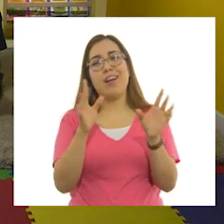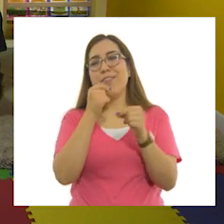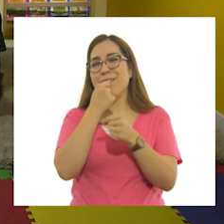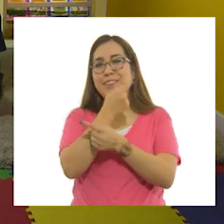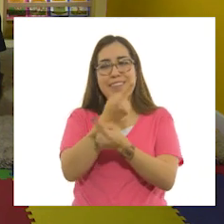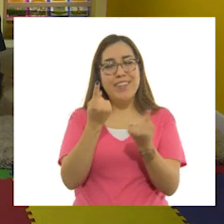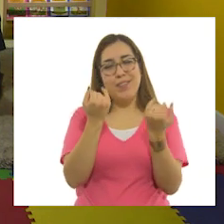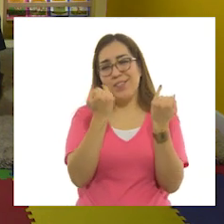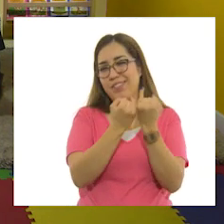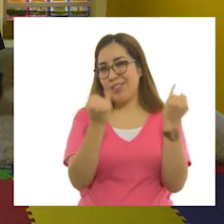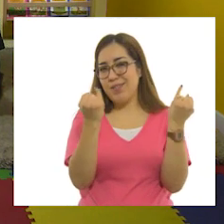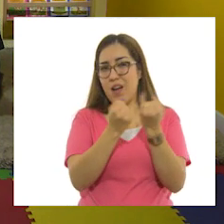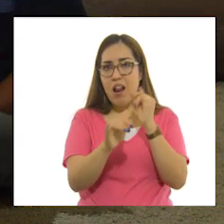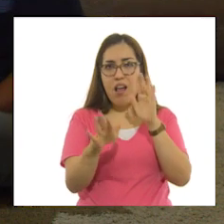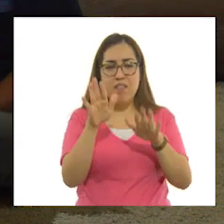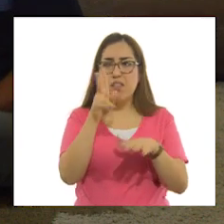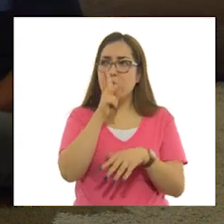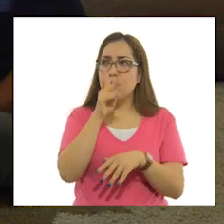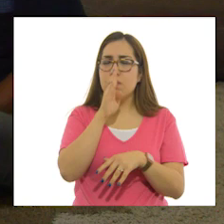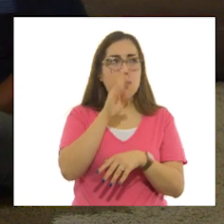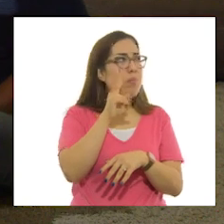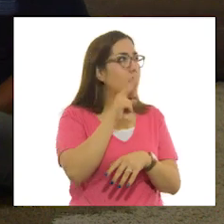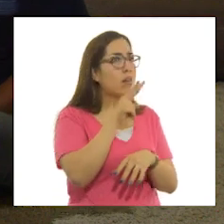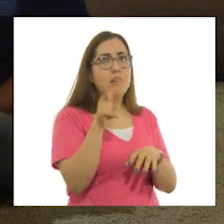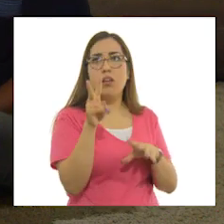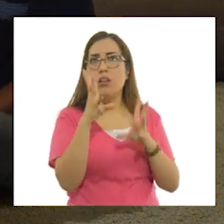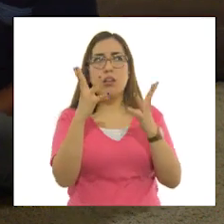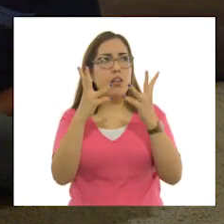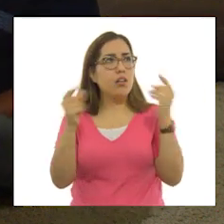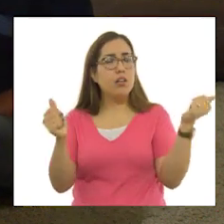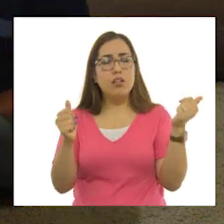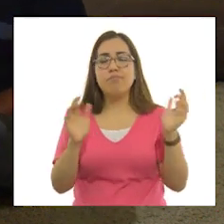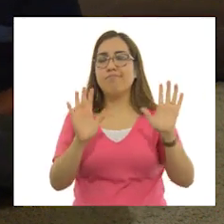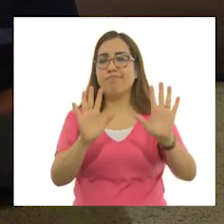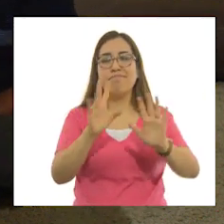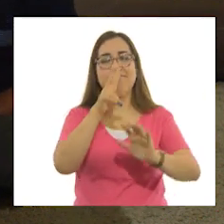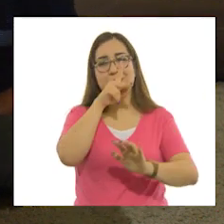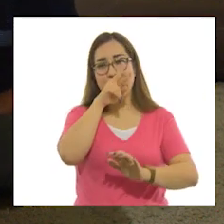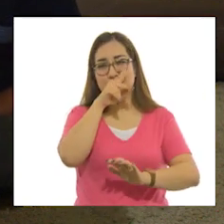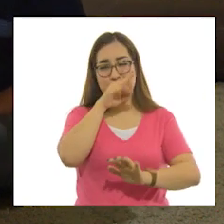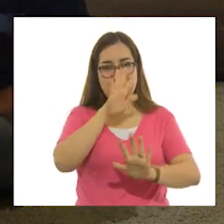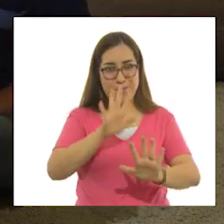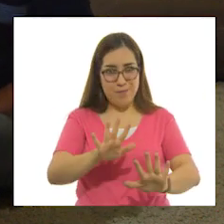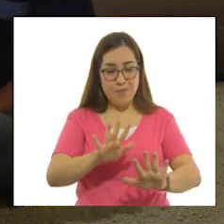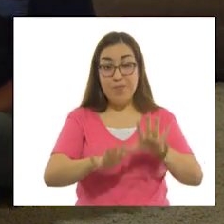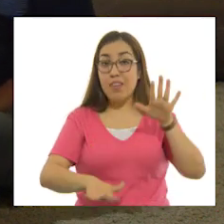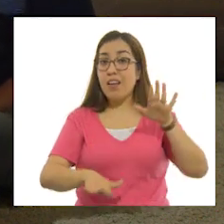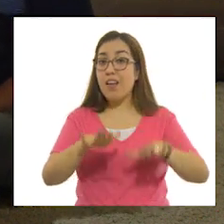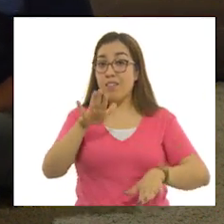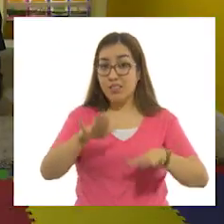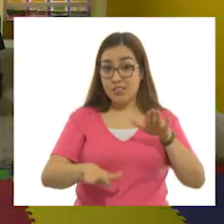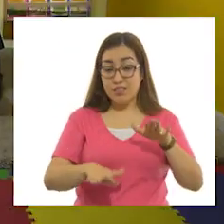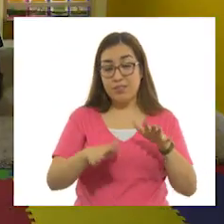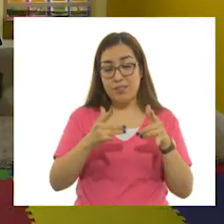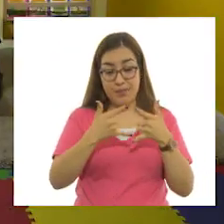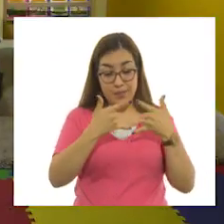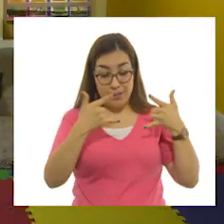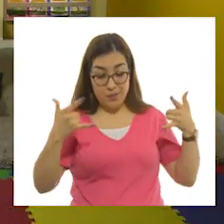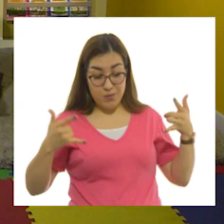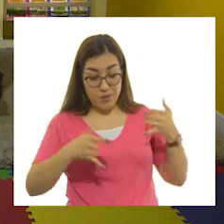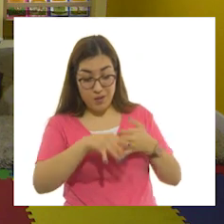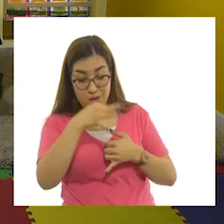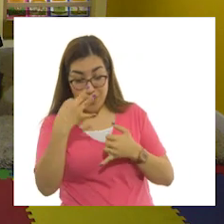deja de ver a su mamá o papá pero no te preocupes porque al final de la historia la mamá regresa al igual que